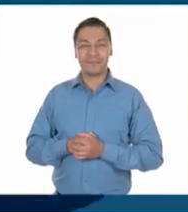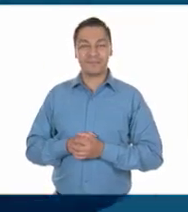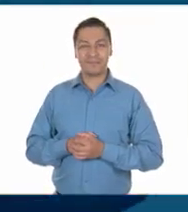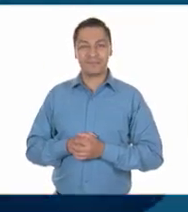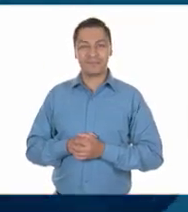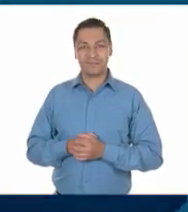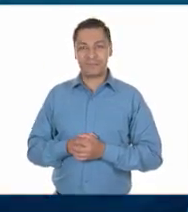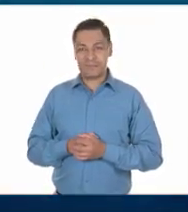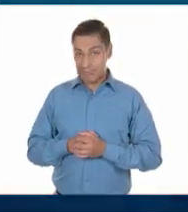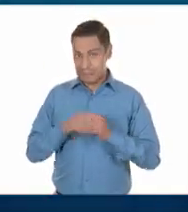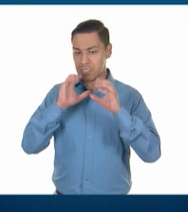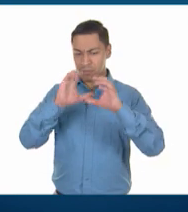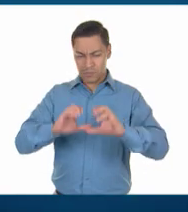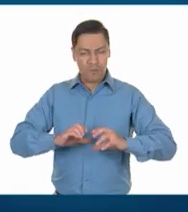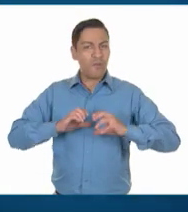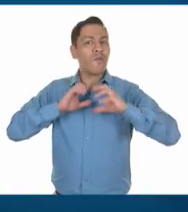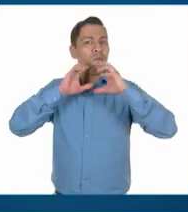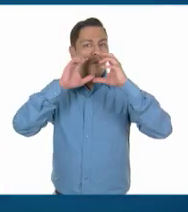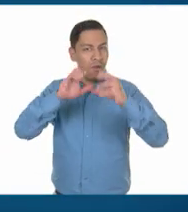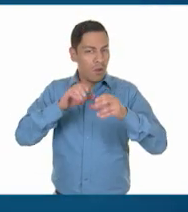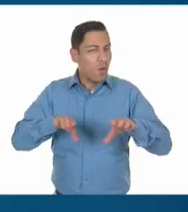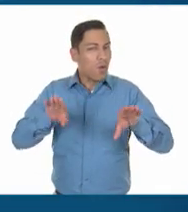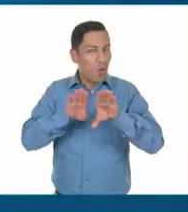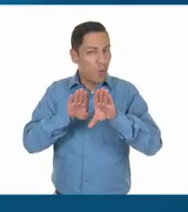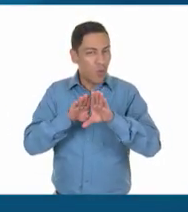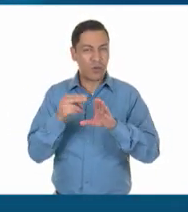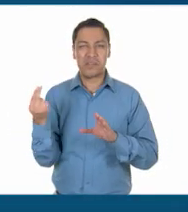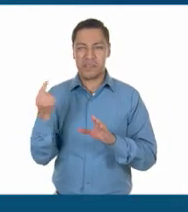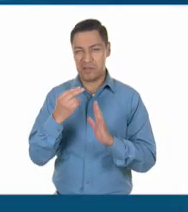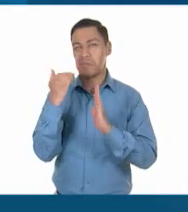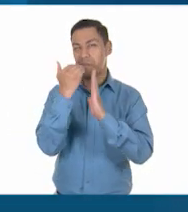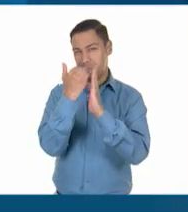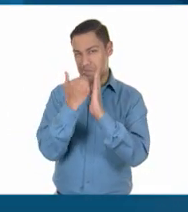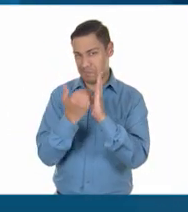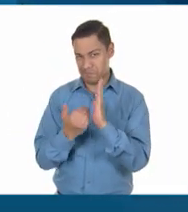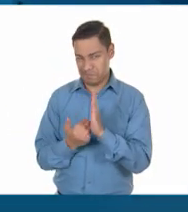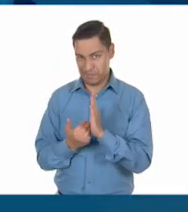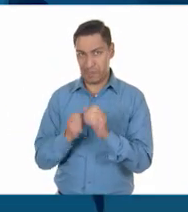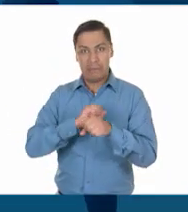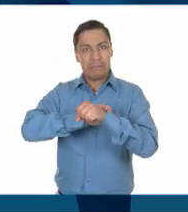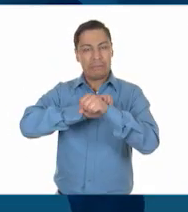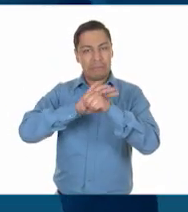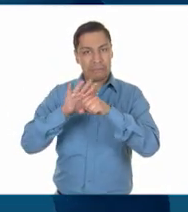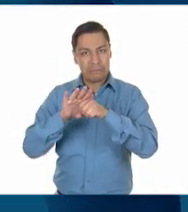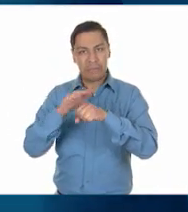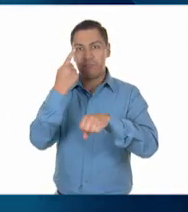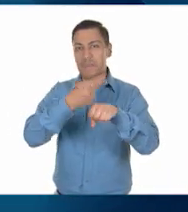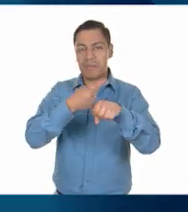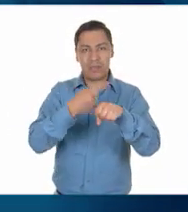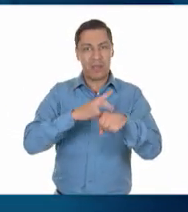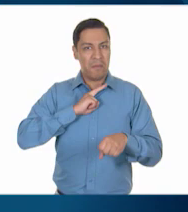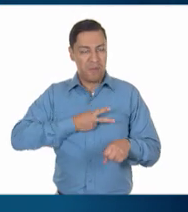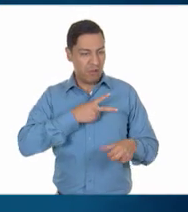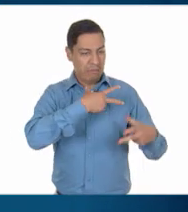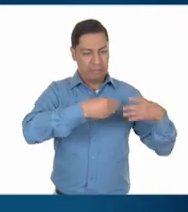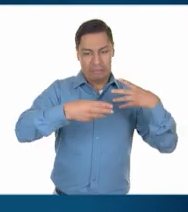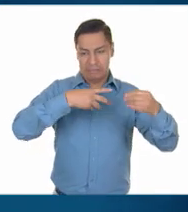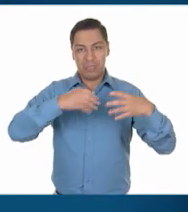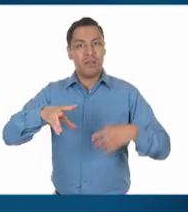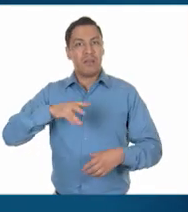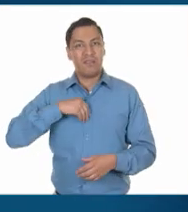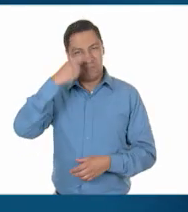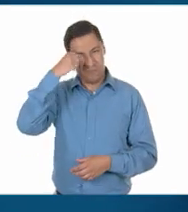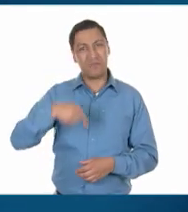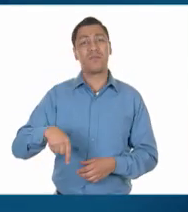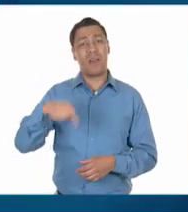Buenas prácticas para seguir adelante. Como todos sabemos, la COVID-19 es una enfermedad que se contagia muy fácilmente entre